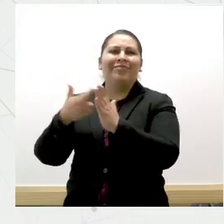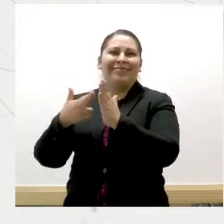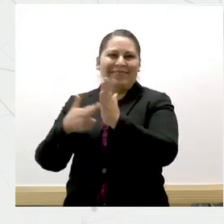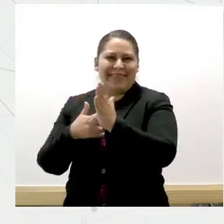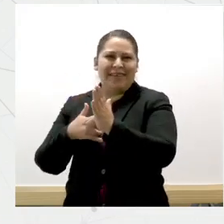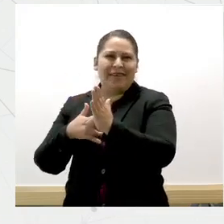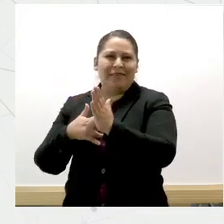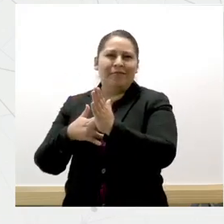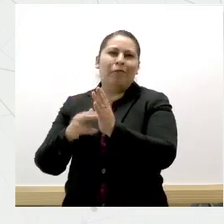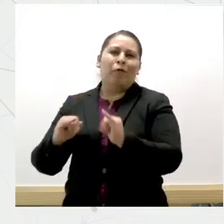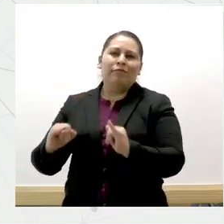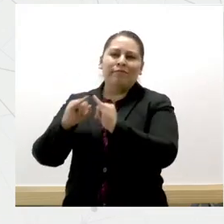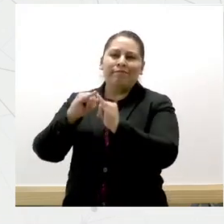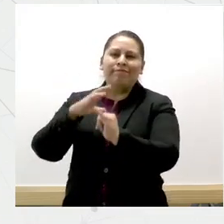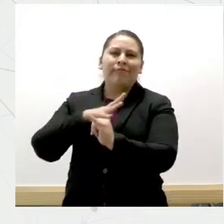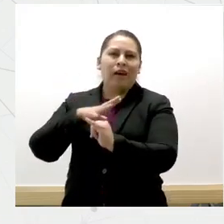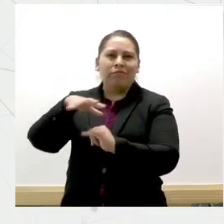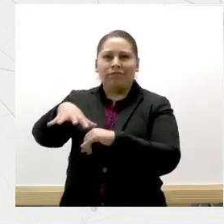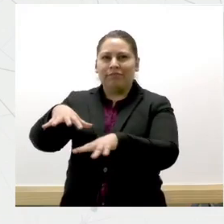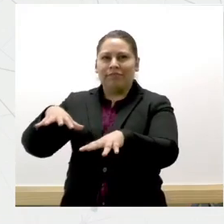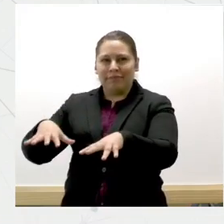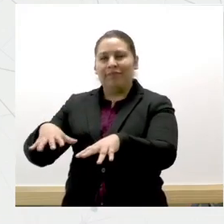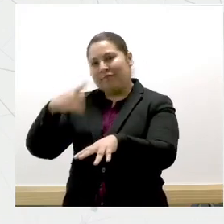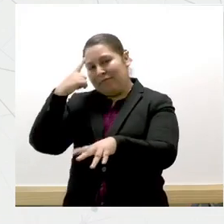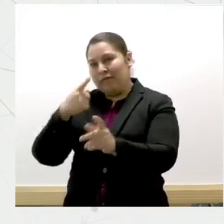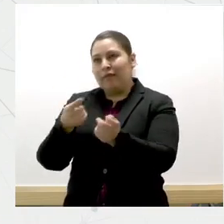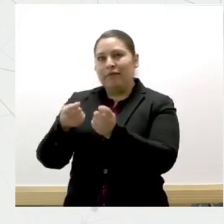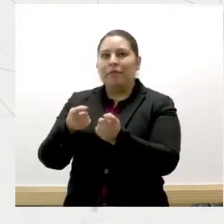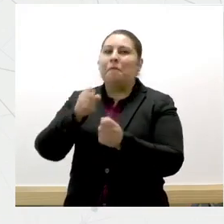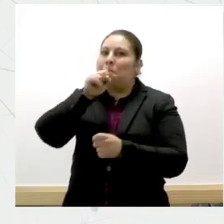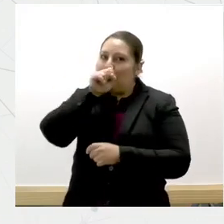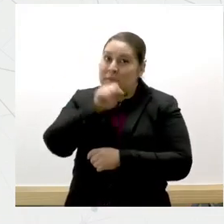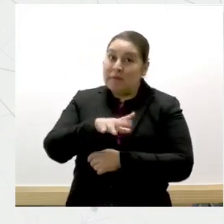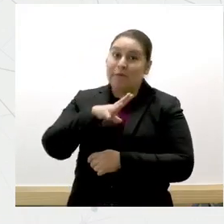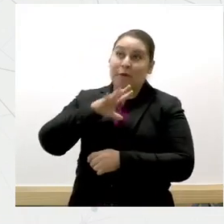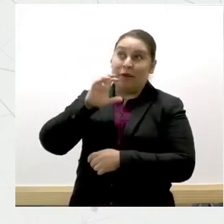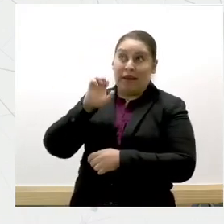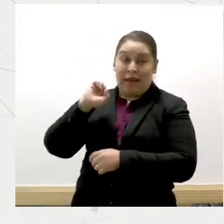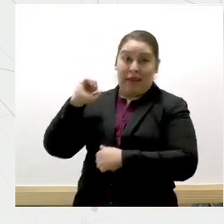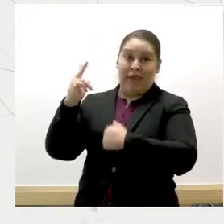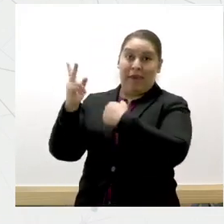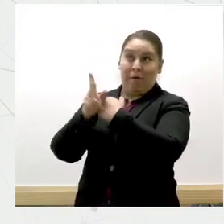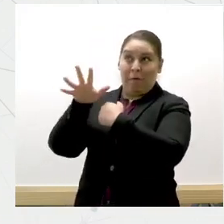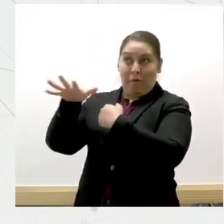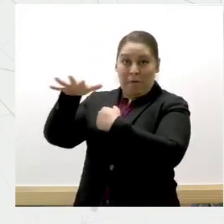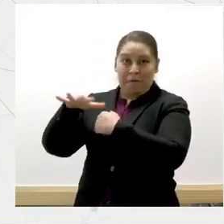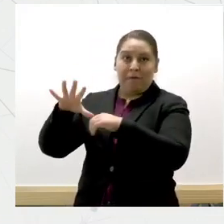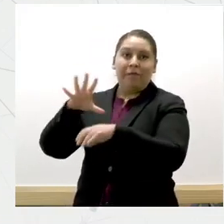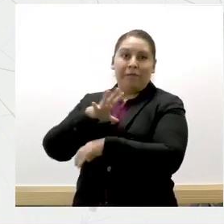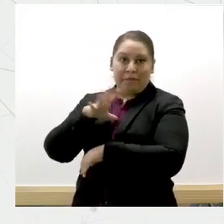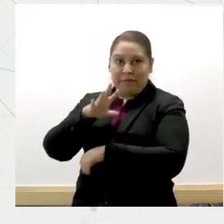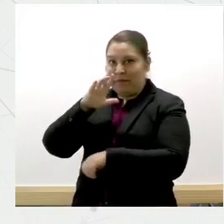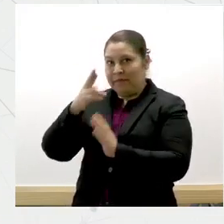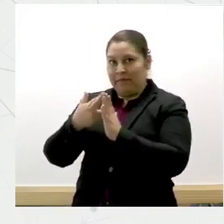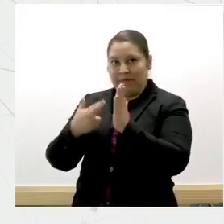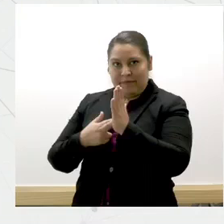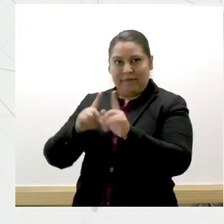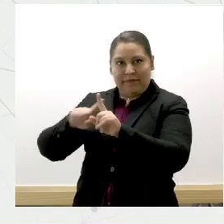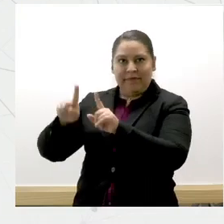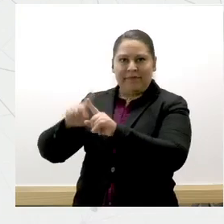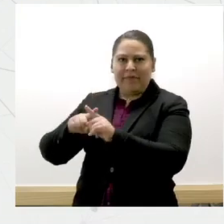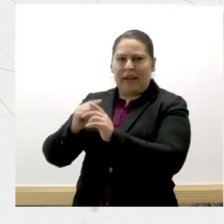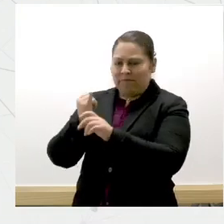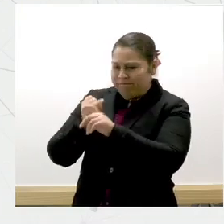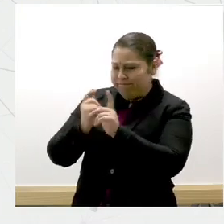más en los específicos de Europa, ¿no?, que hoy mismo se constituía un grupo de trabajo para hablar de los códigos éticos, ¿no?, pero que